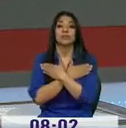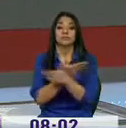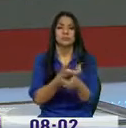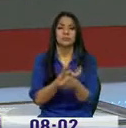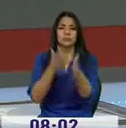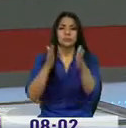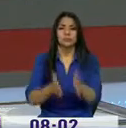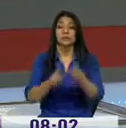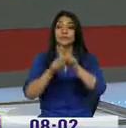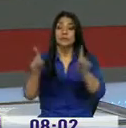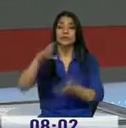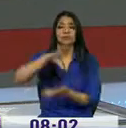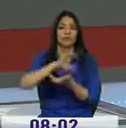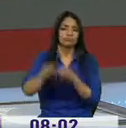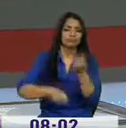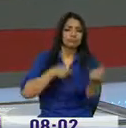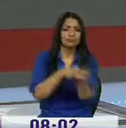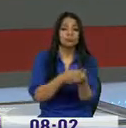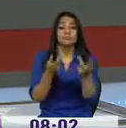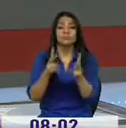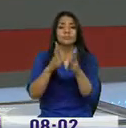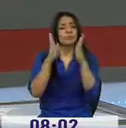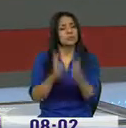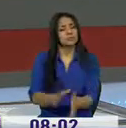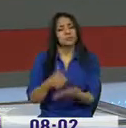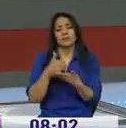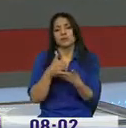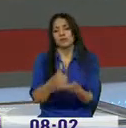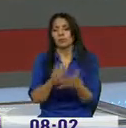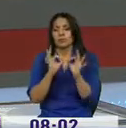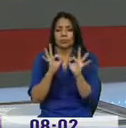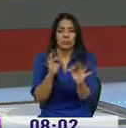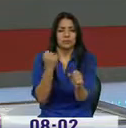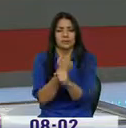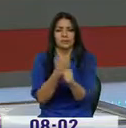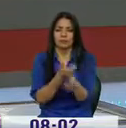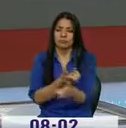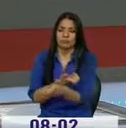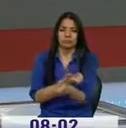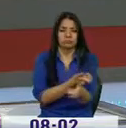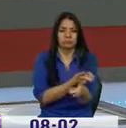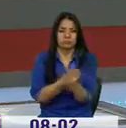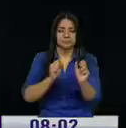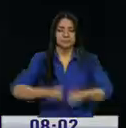de diferentes ciudades y a la ciudadanía que han ayudado en las labores de extinción de este fuego. Veamos.